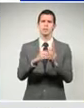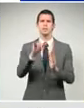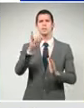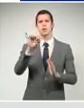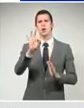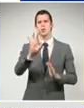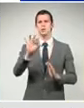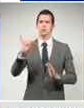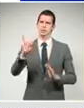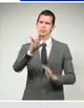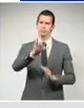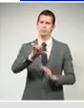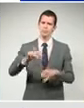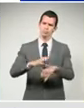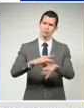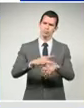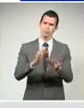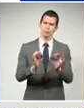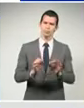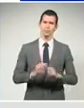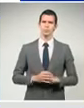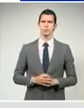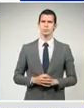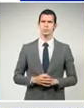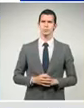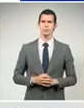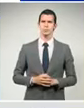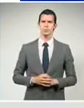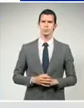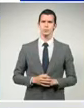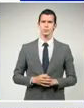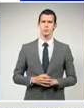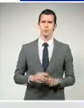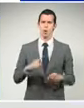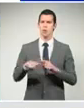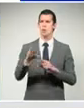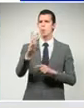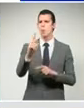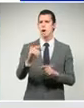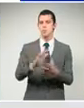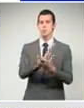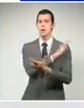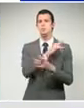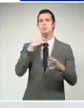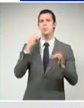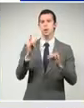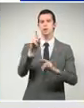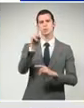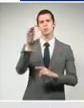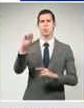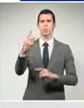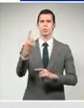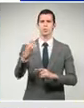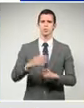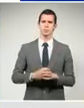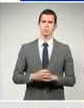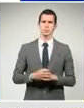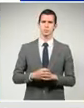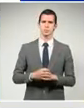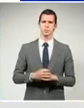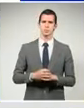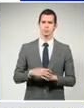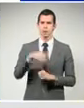25.686 casos confirmados y 101 fallecidos, y abril, que no vamos nada